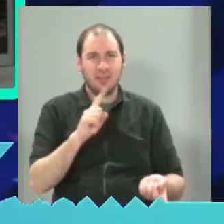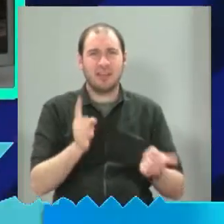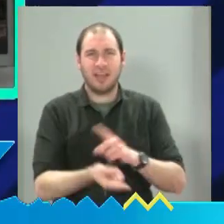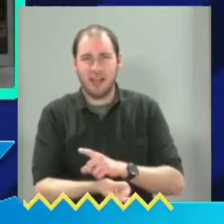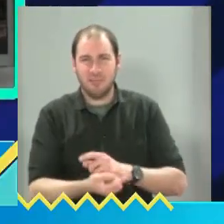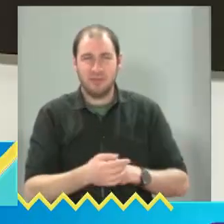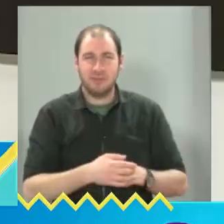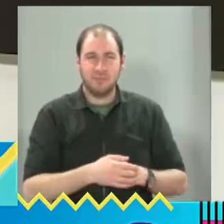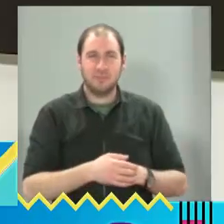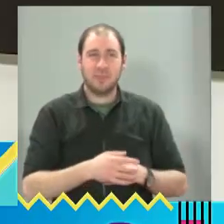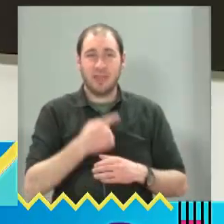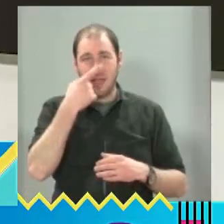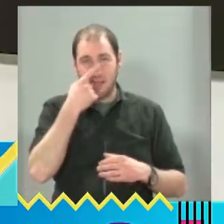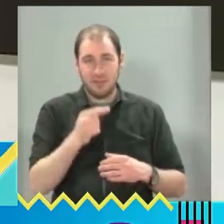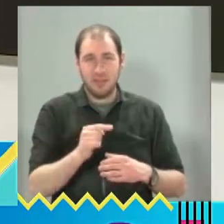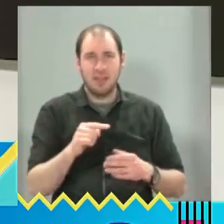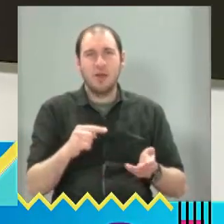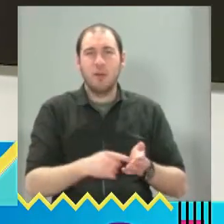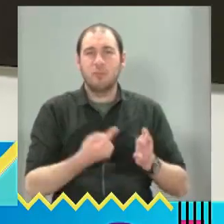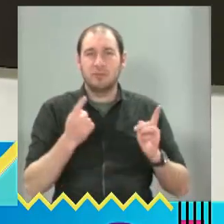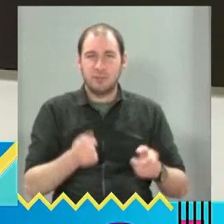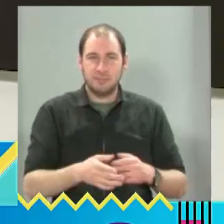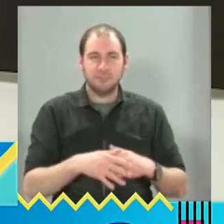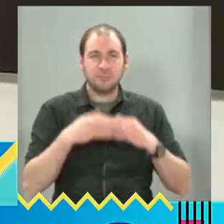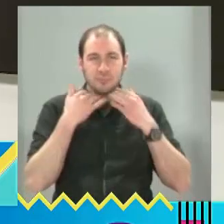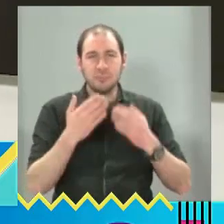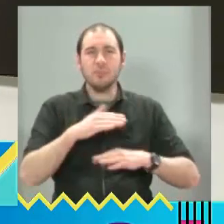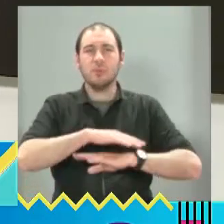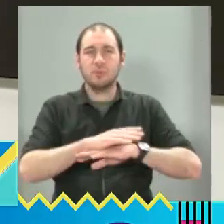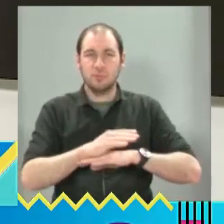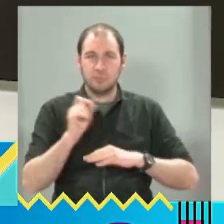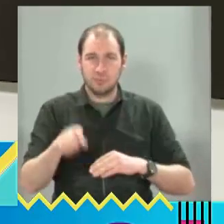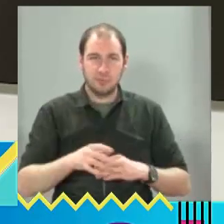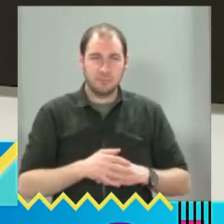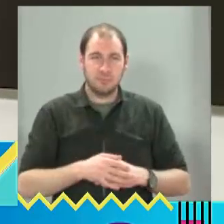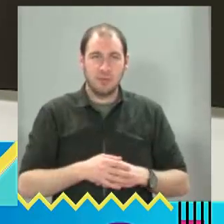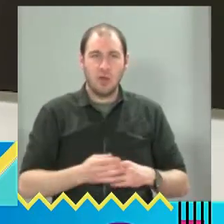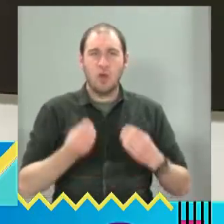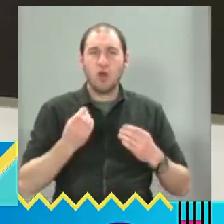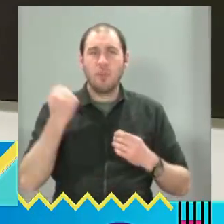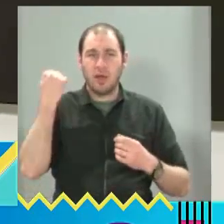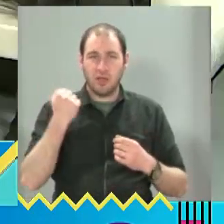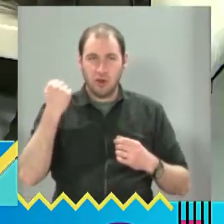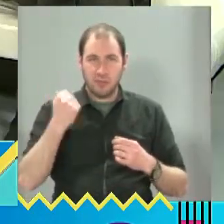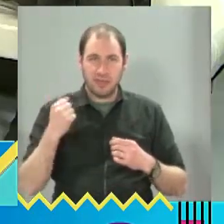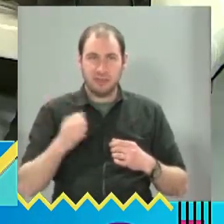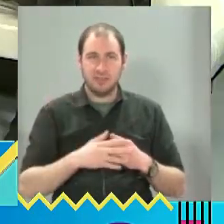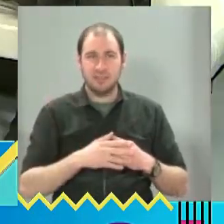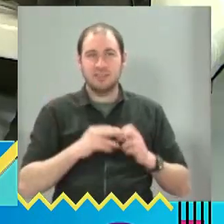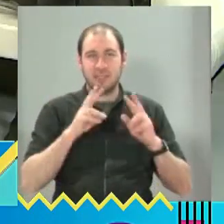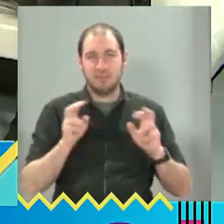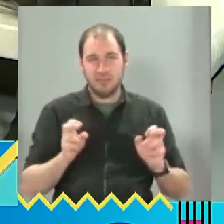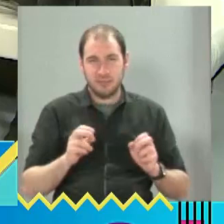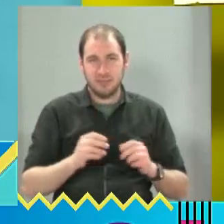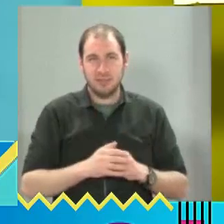el vaso, ¿no? Digo, en definitiva, en algún punto también, más allá del comportamiento en sí mismo, es cómo la economía, y pongámosle atrás todo